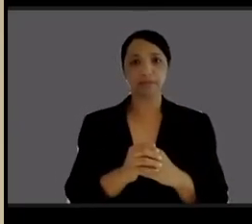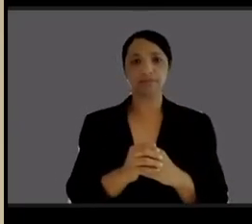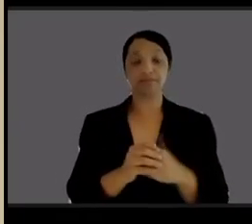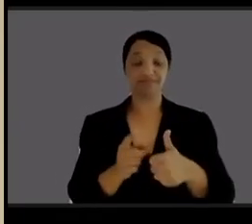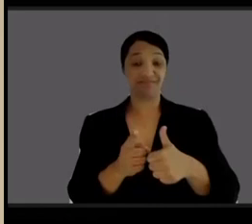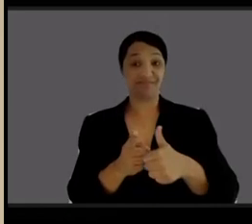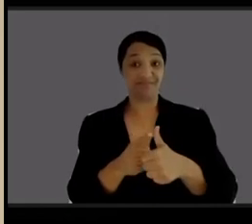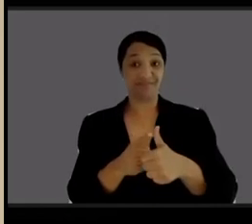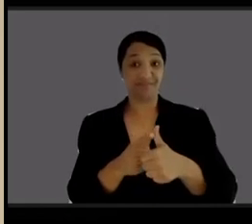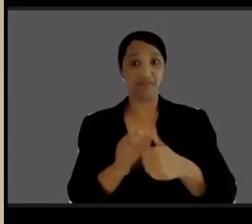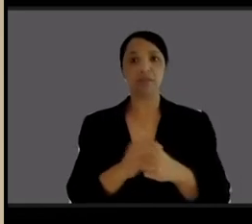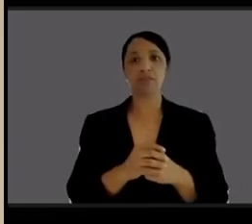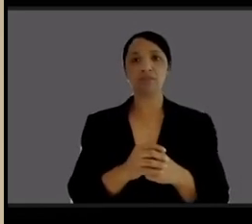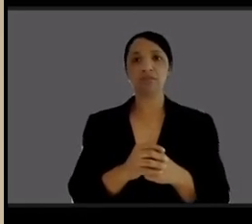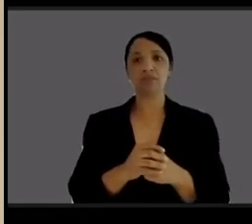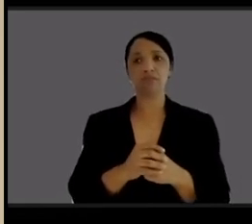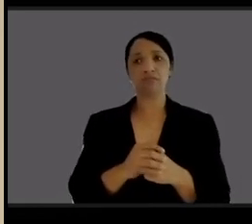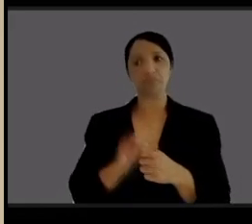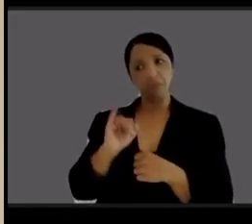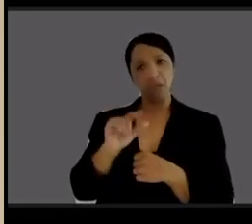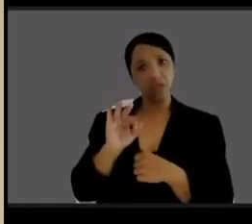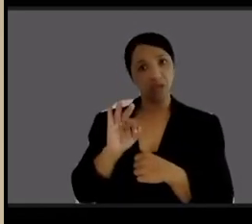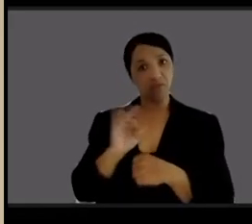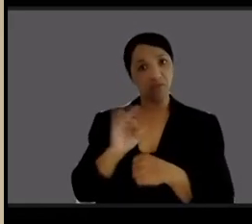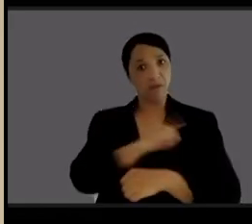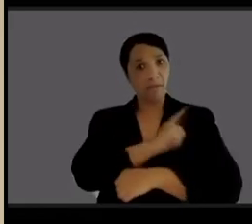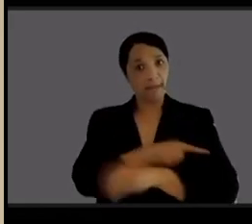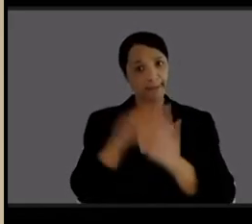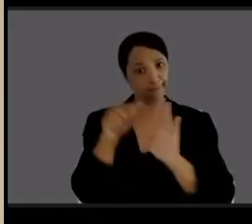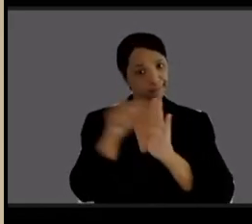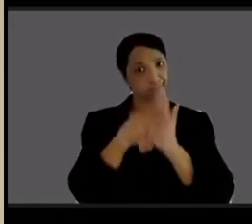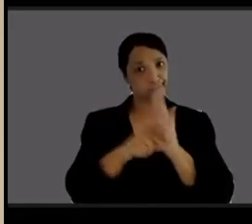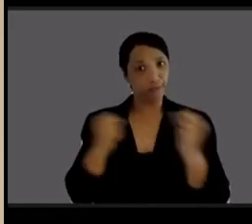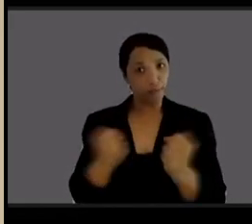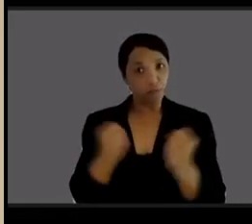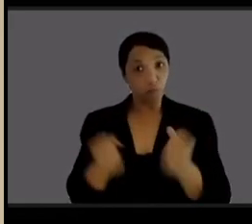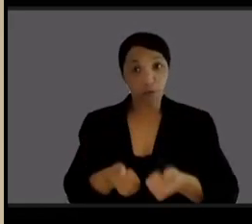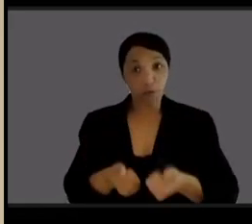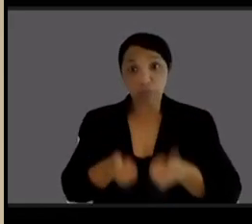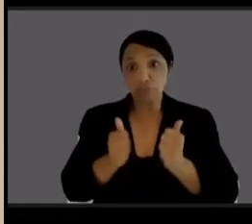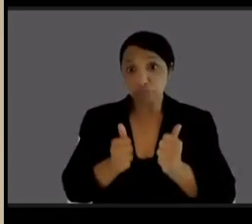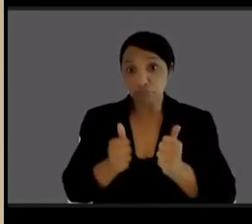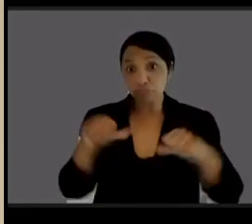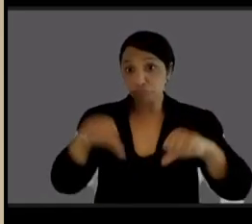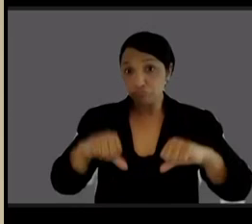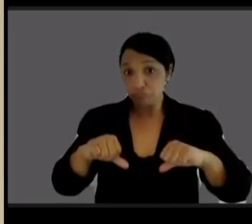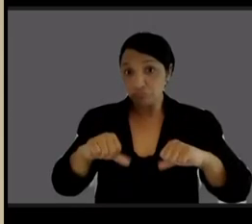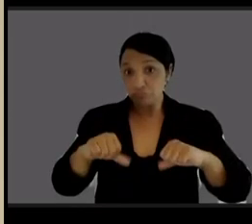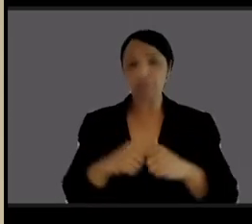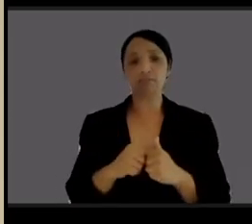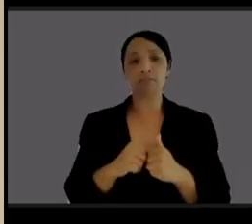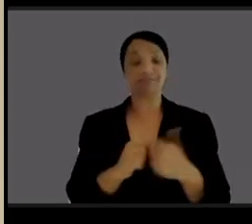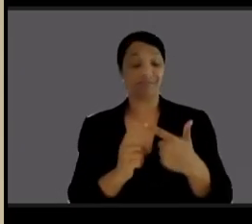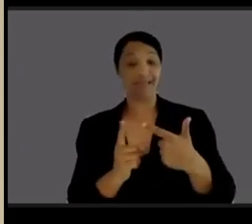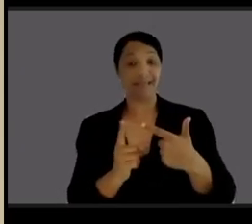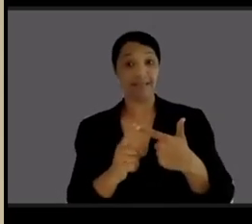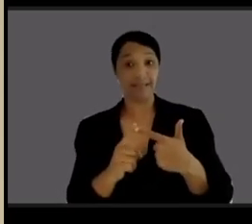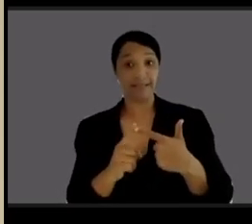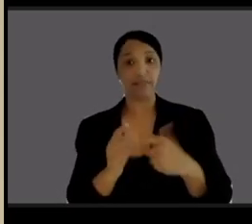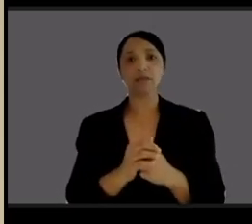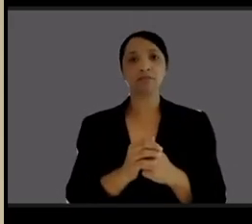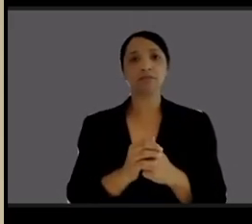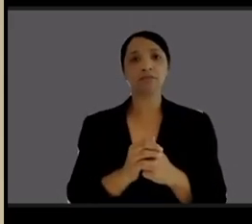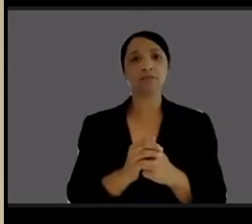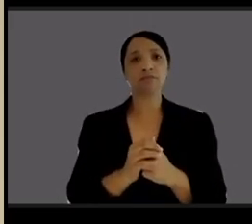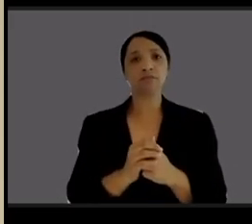año. Primero, si estamos todavía en medida de seguir cumpliendo con este